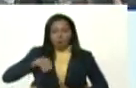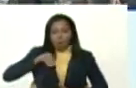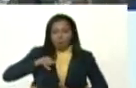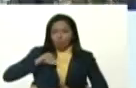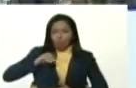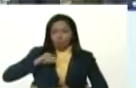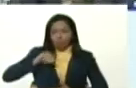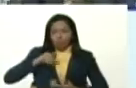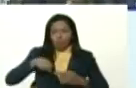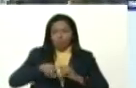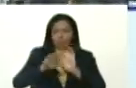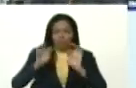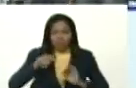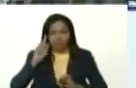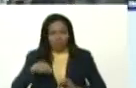base de misiones de La Vega? Adelante.